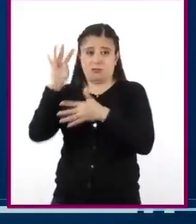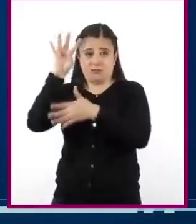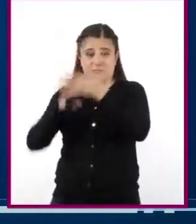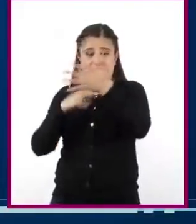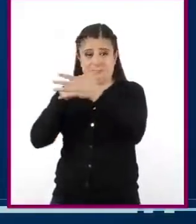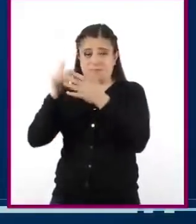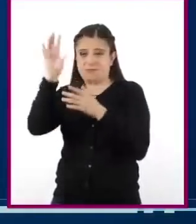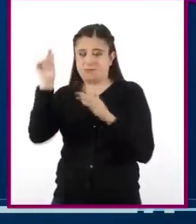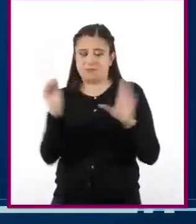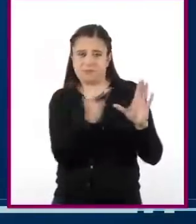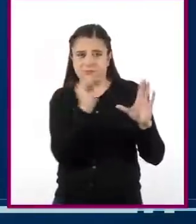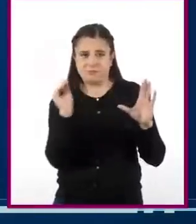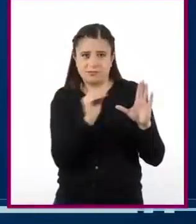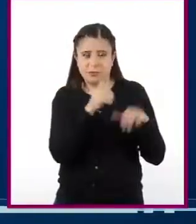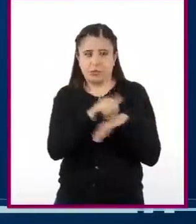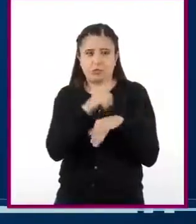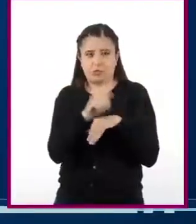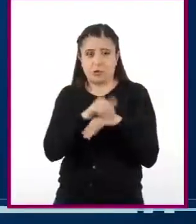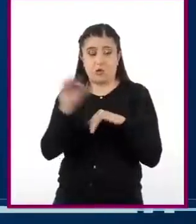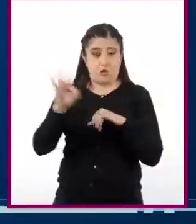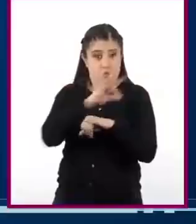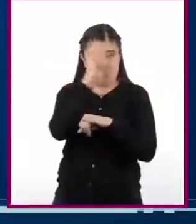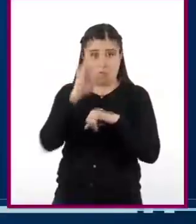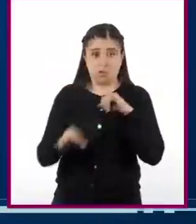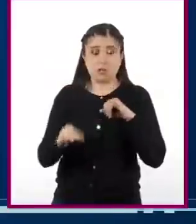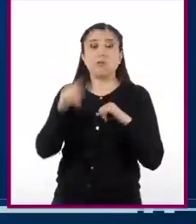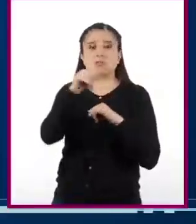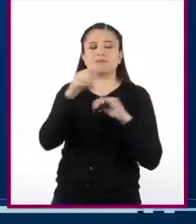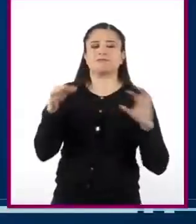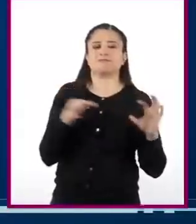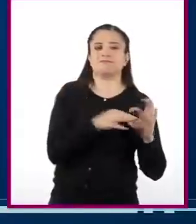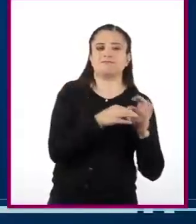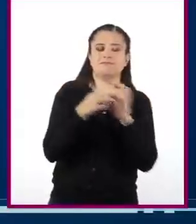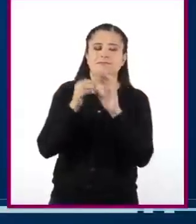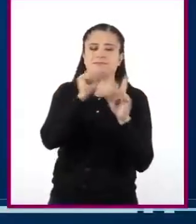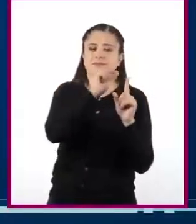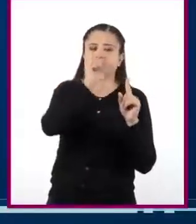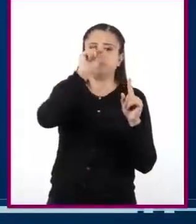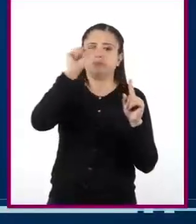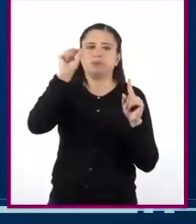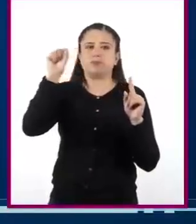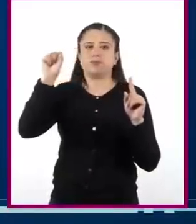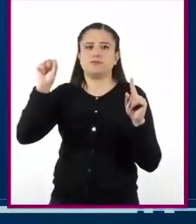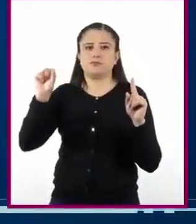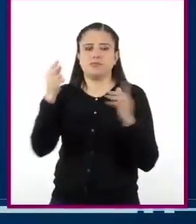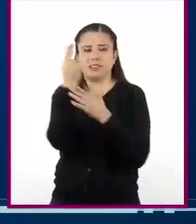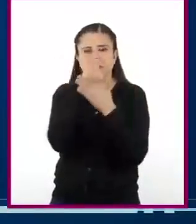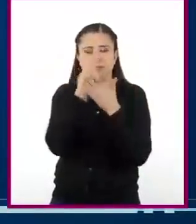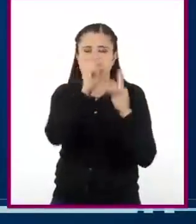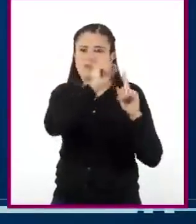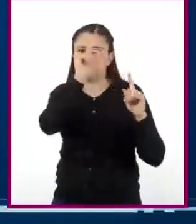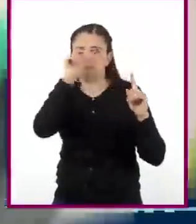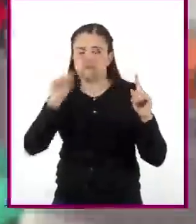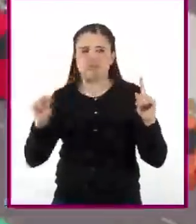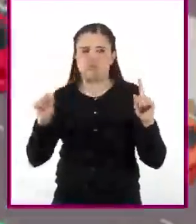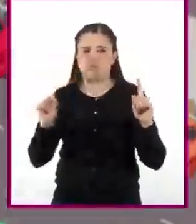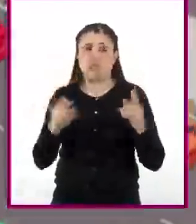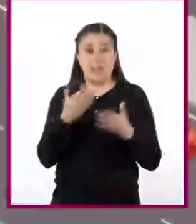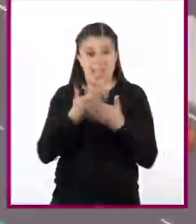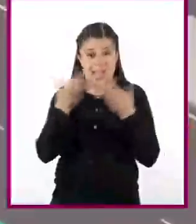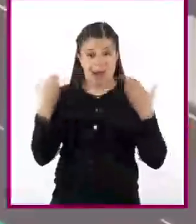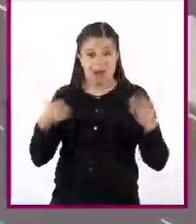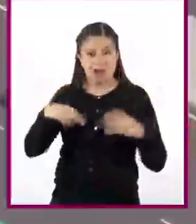superior de cada barra. Por último, se unen con segmentos de recta todas las marcas de clase.